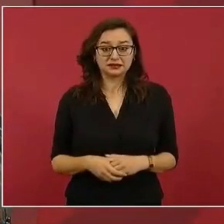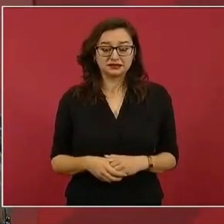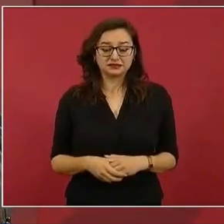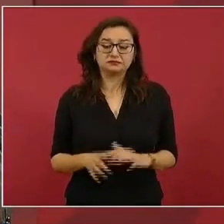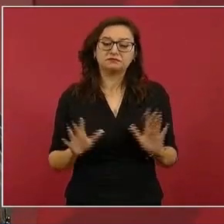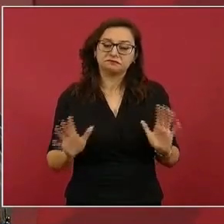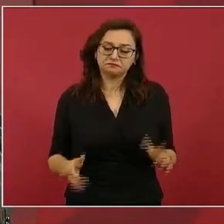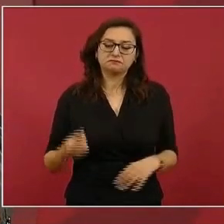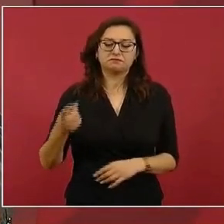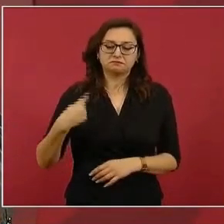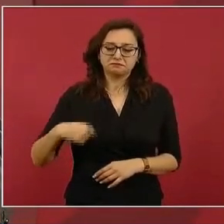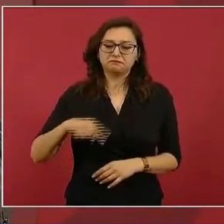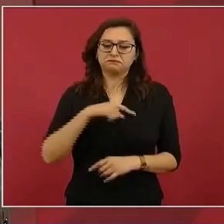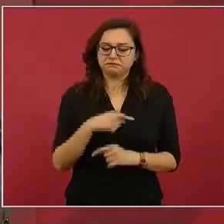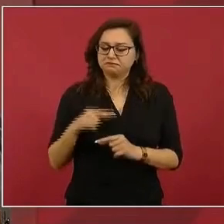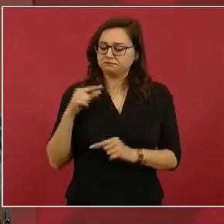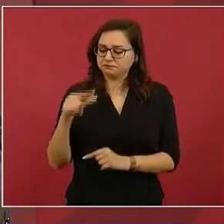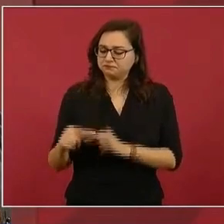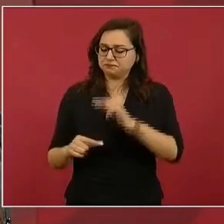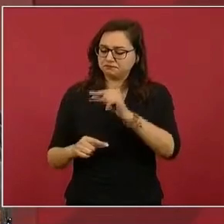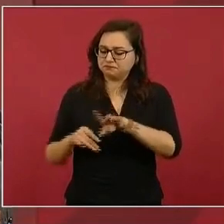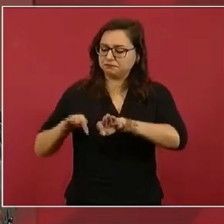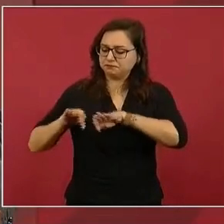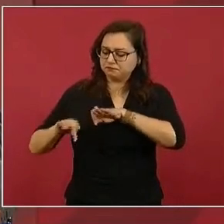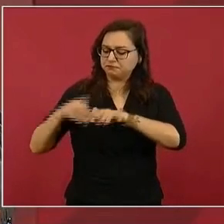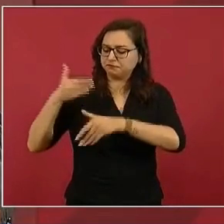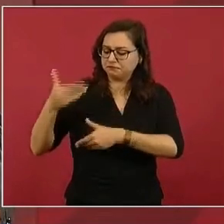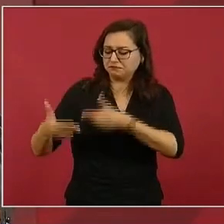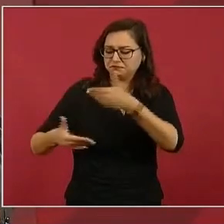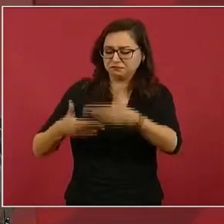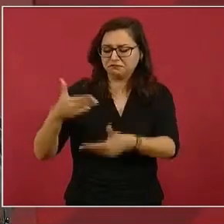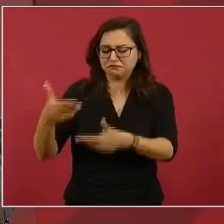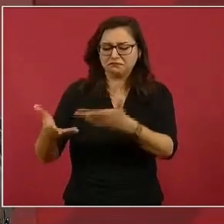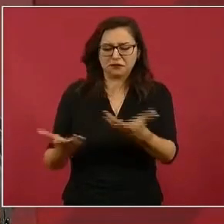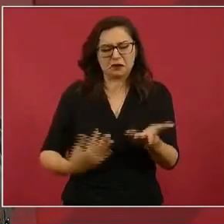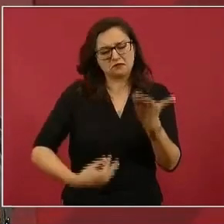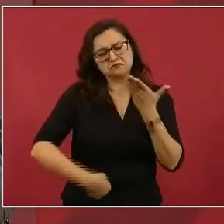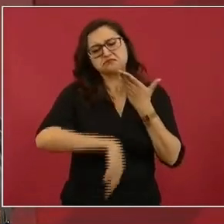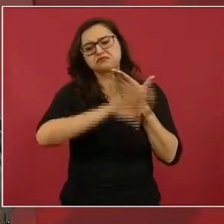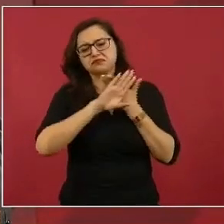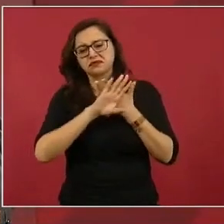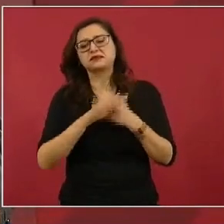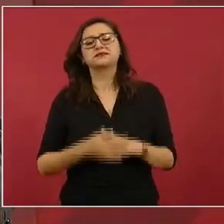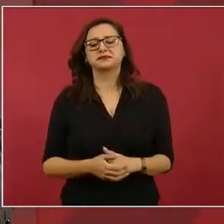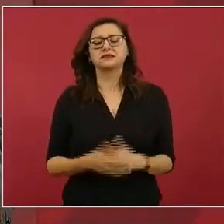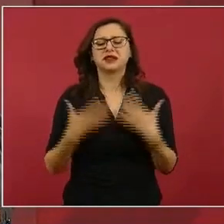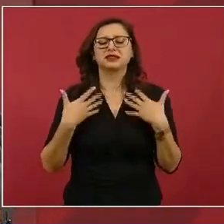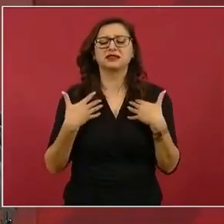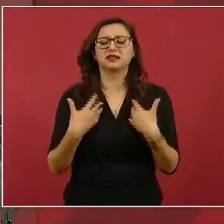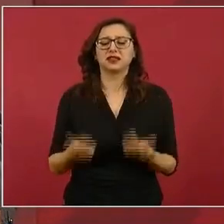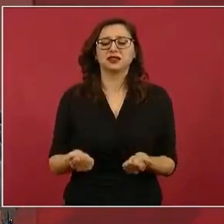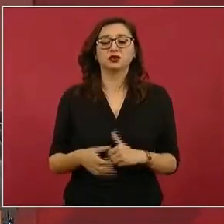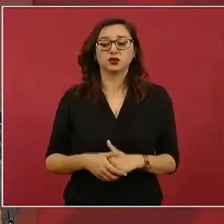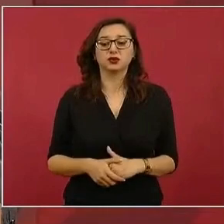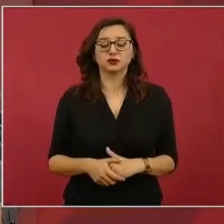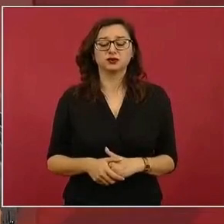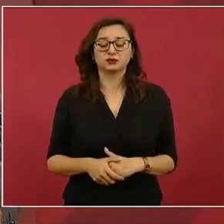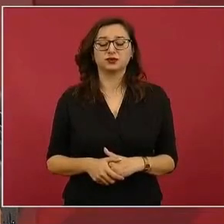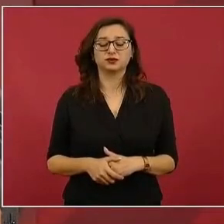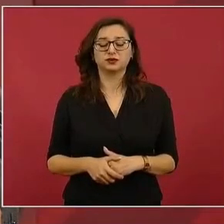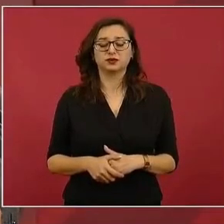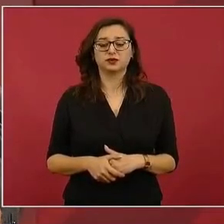Entonces ahí vamos, poco a poco, y eso es lo que puedo comentarte. Y qué bien que